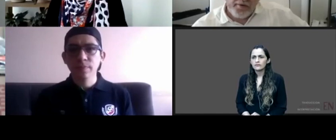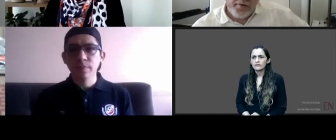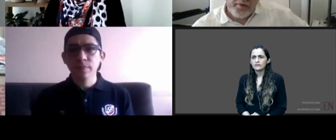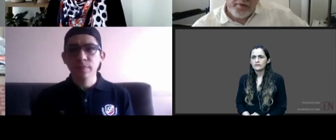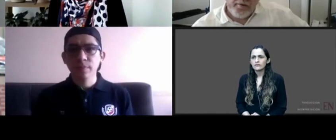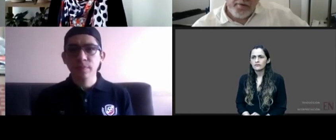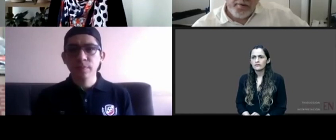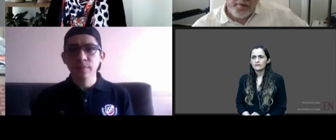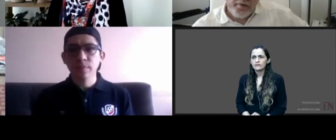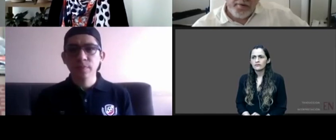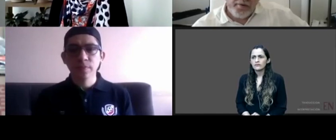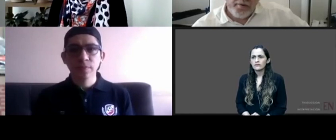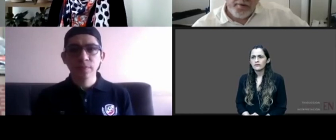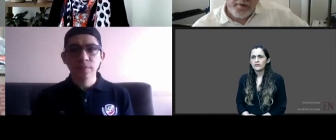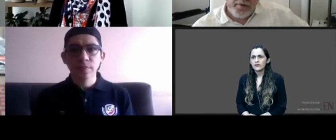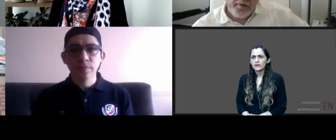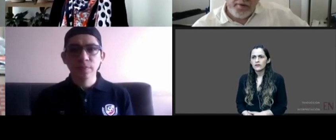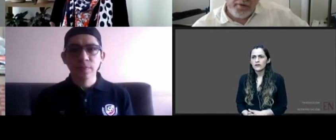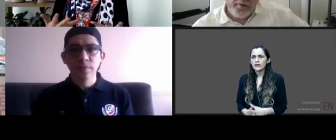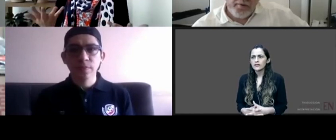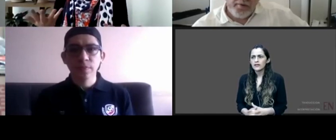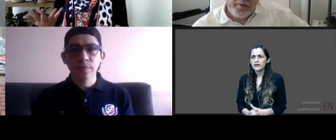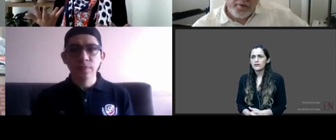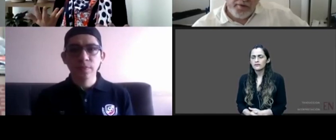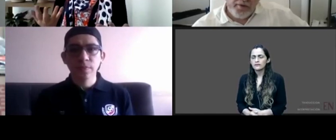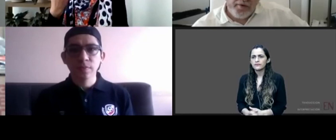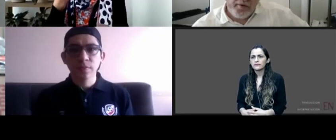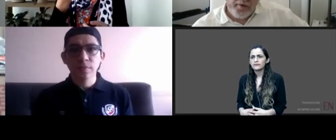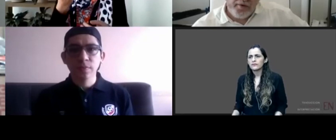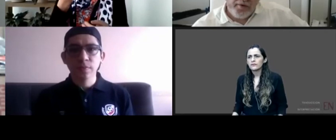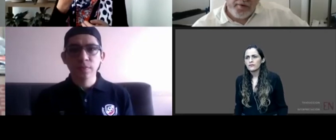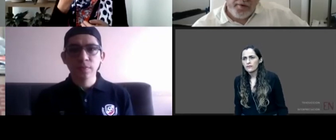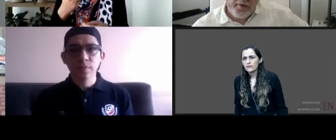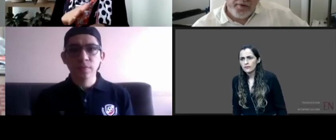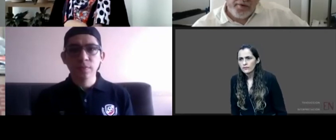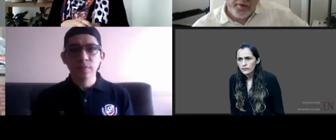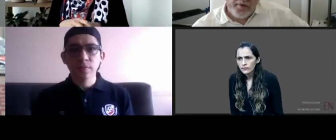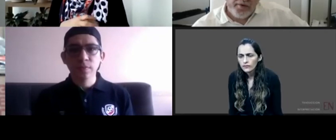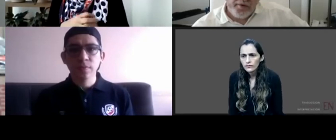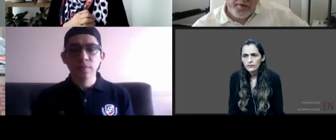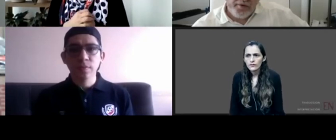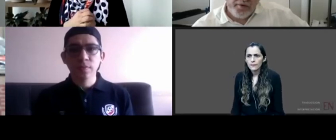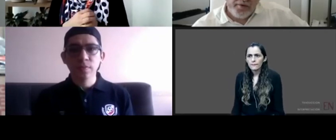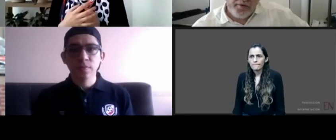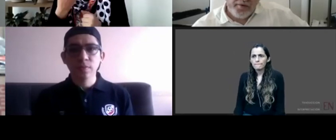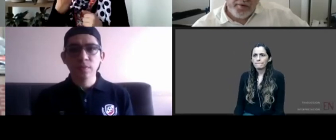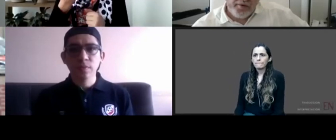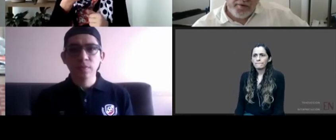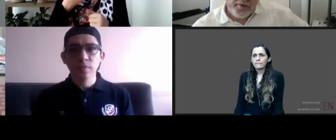información, obtenerla, va a estar complicado, ya que regresen a la escuela, ya que regresen